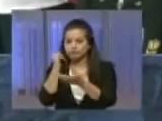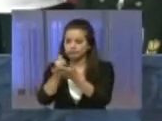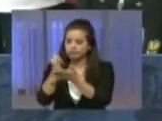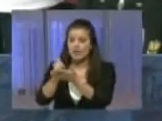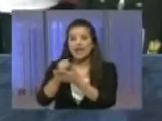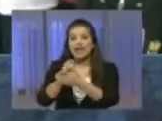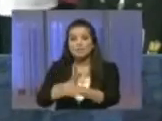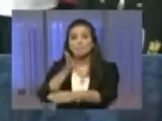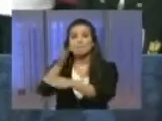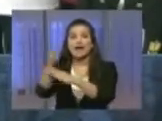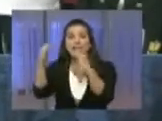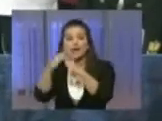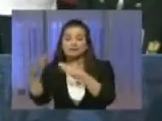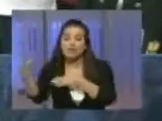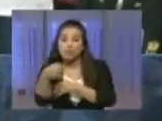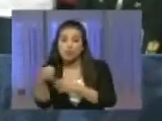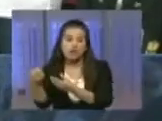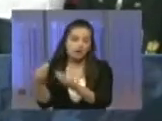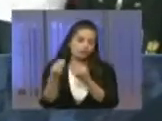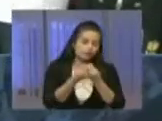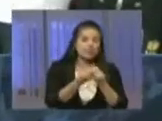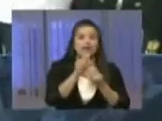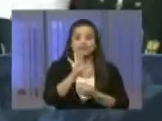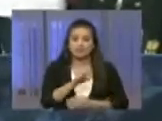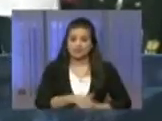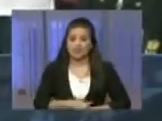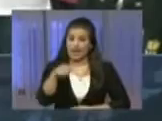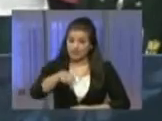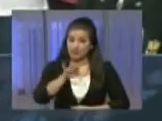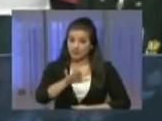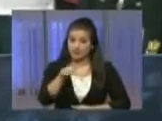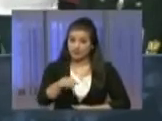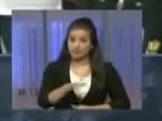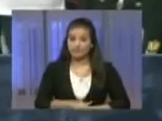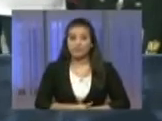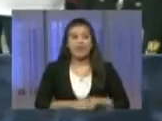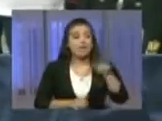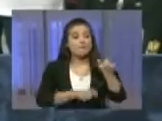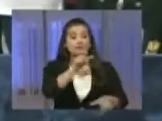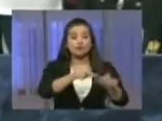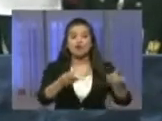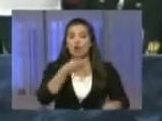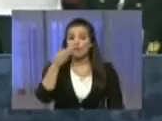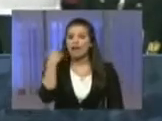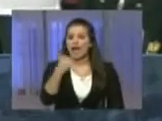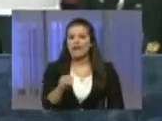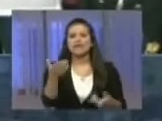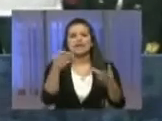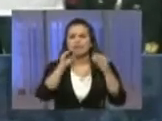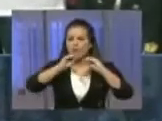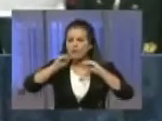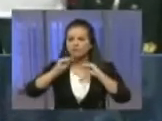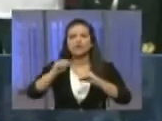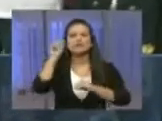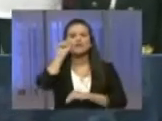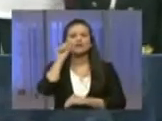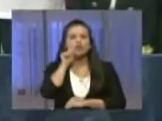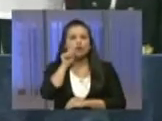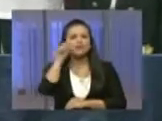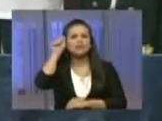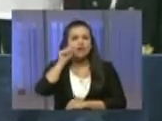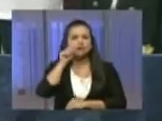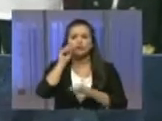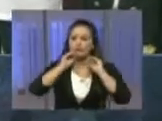casa le llegan a su casa los jóvenes los jóvenes tienen toda la educación sexual la orientación el